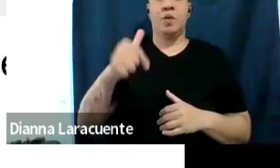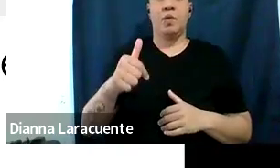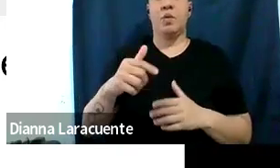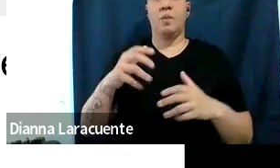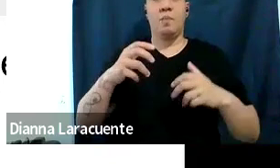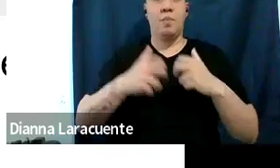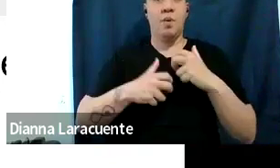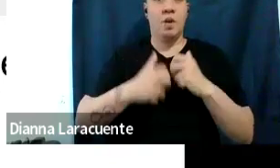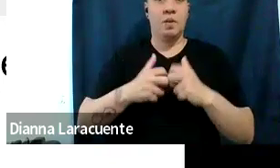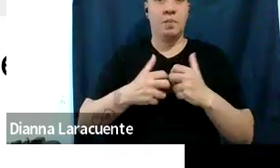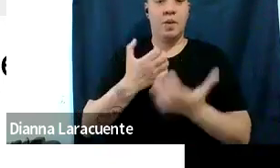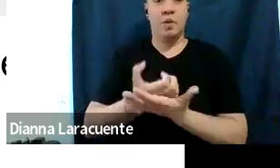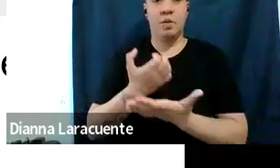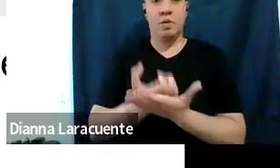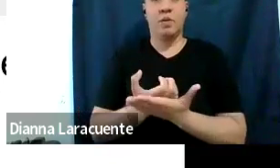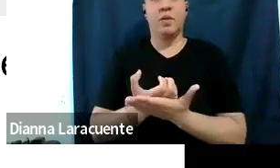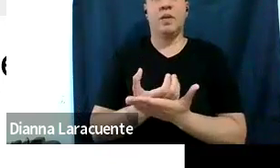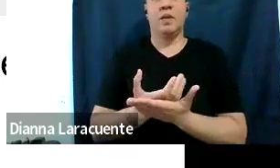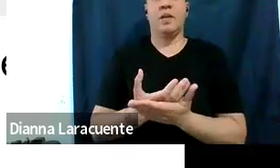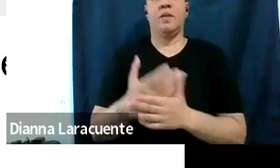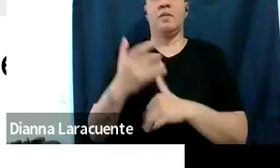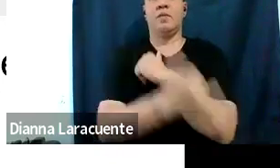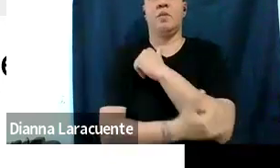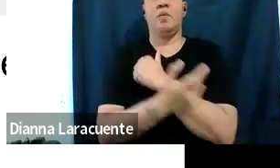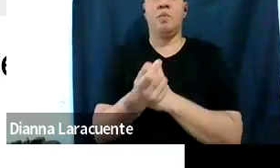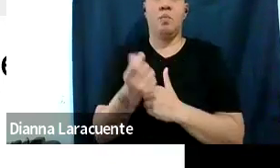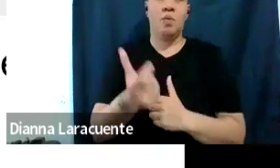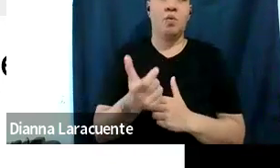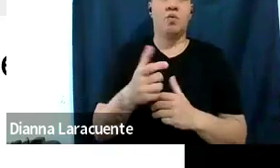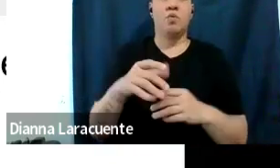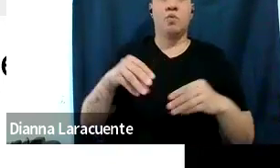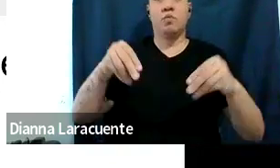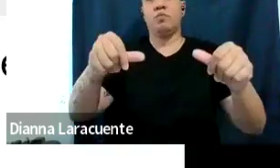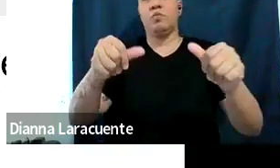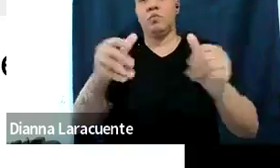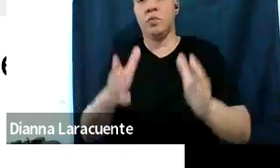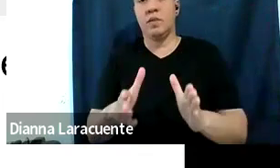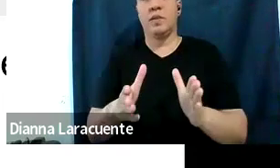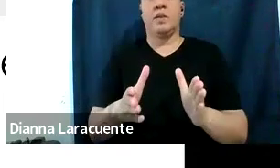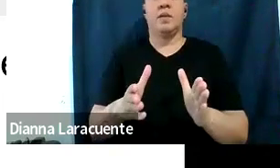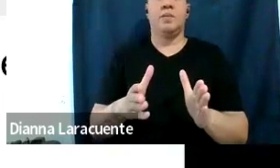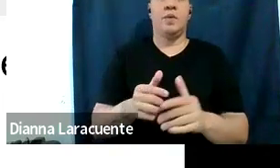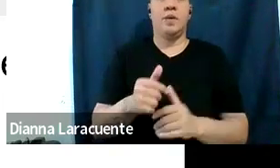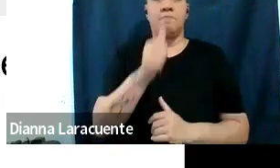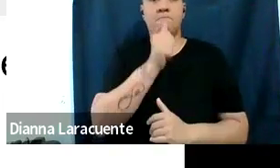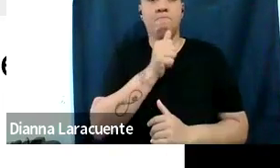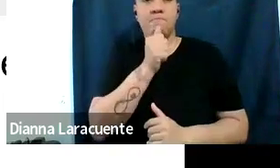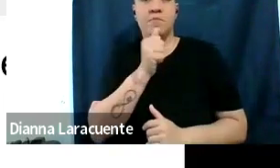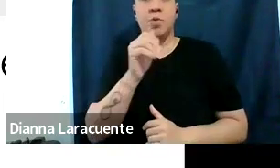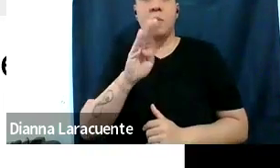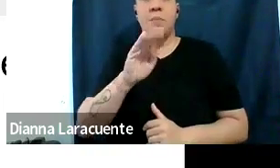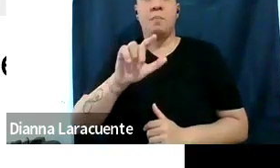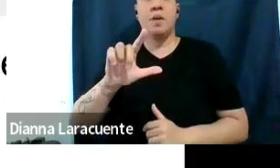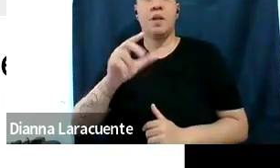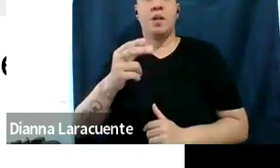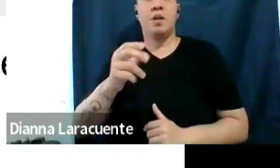que viene atravesando este país, pocos son los agricultores que pueden resistir el Bill Hollander. La mayoría tendrán que